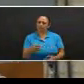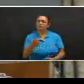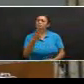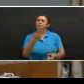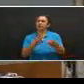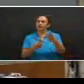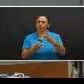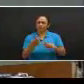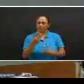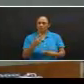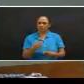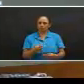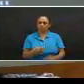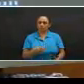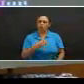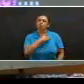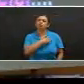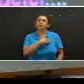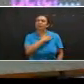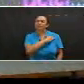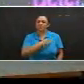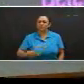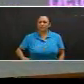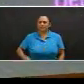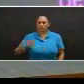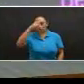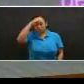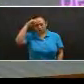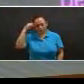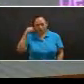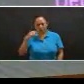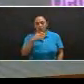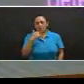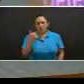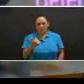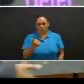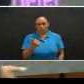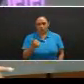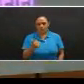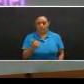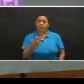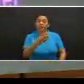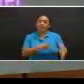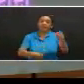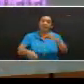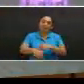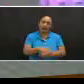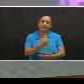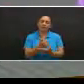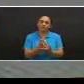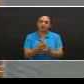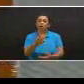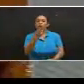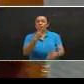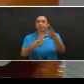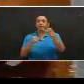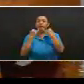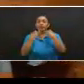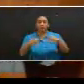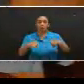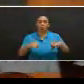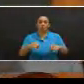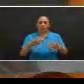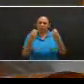Ministerio de Trabajo y mejor 3.000. Y le vuelve a cambiar el salario. Viene Jacob,